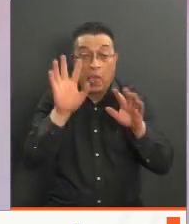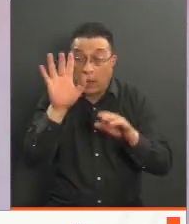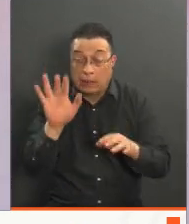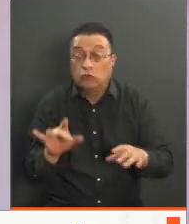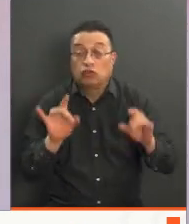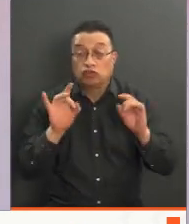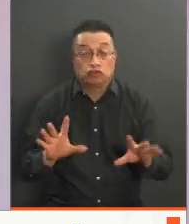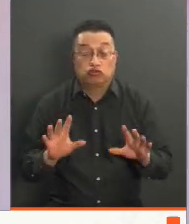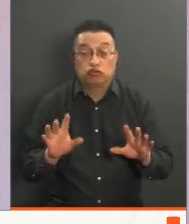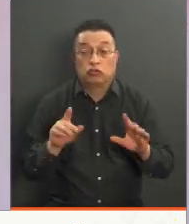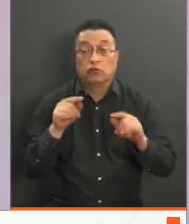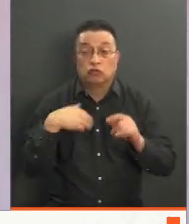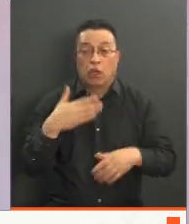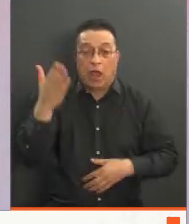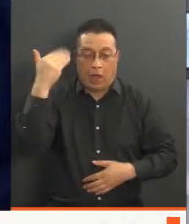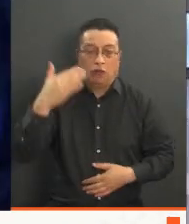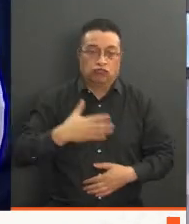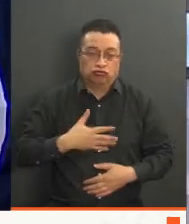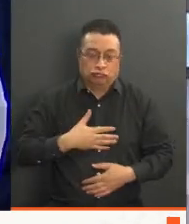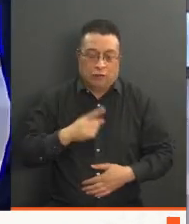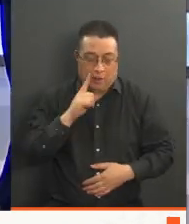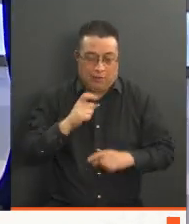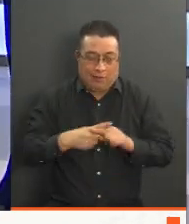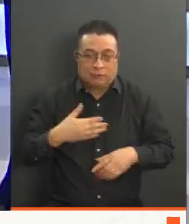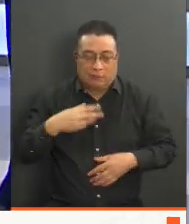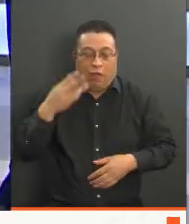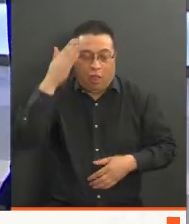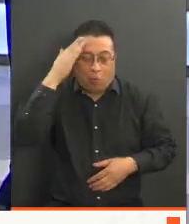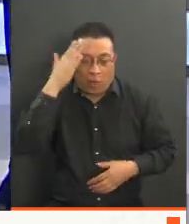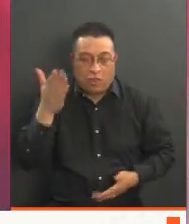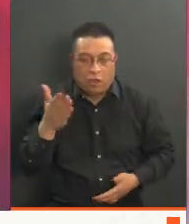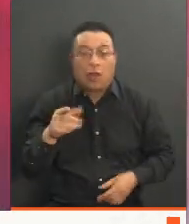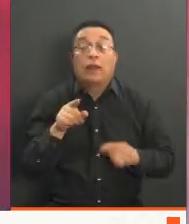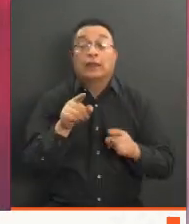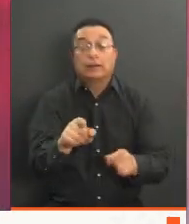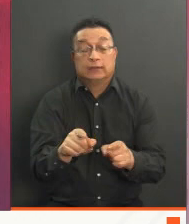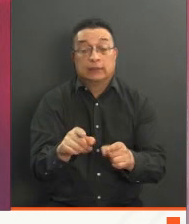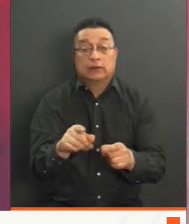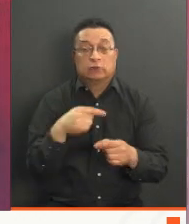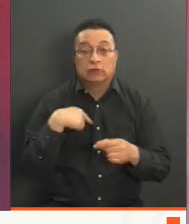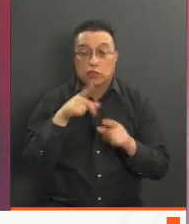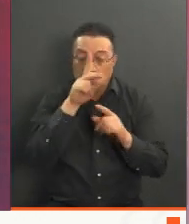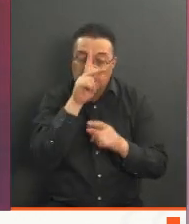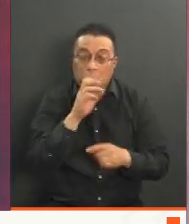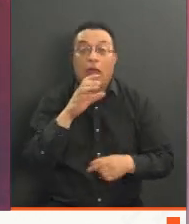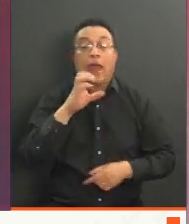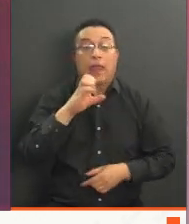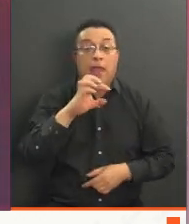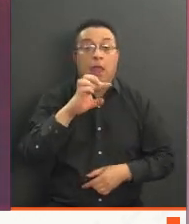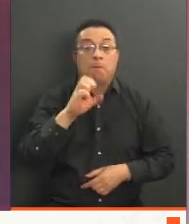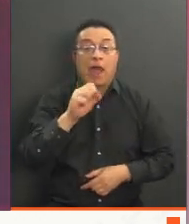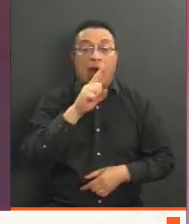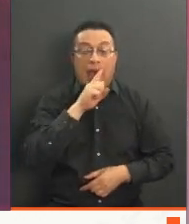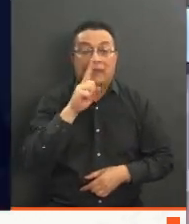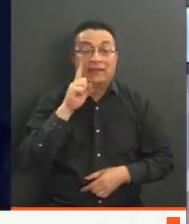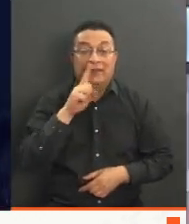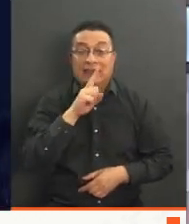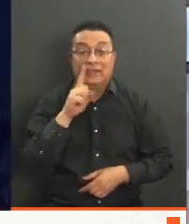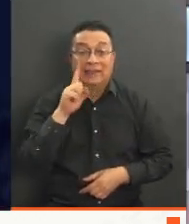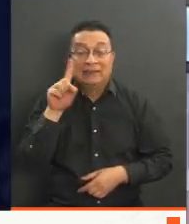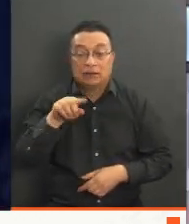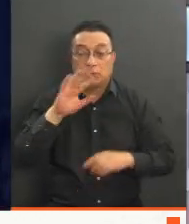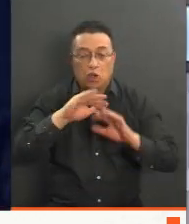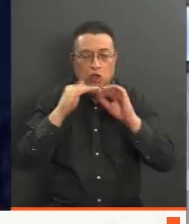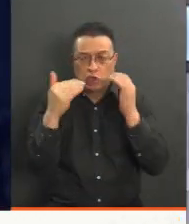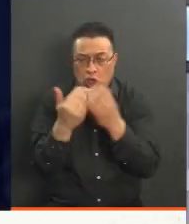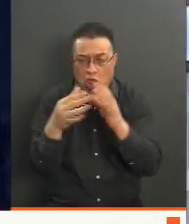tiene hepatitis. Yo tuve hepatitis, así que me acuerdo. Y esto es como una hepatitis, pero que tiene todo este conjunto